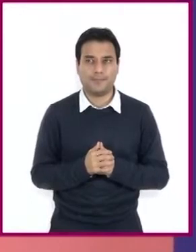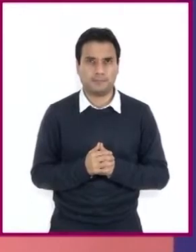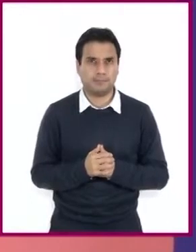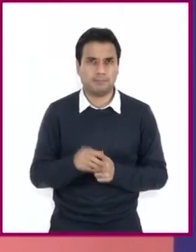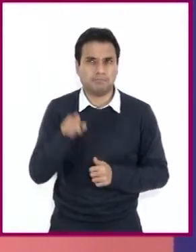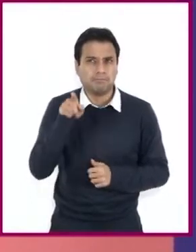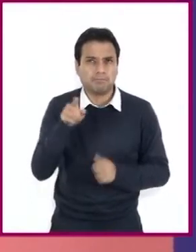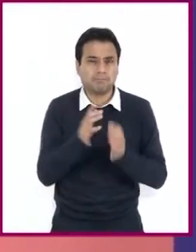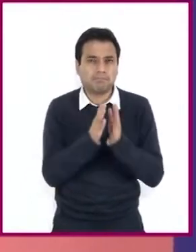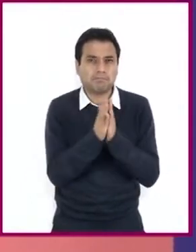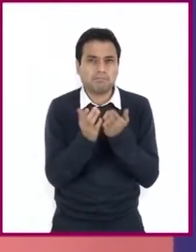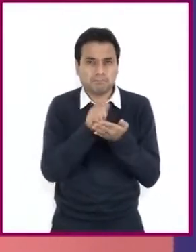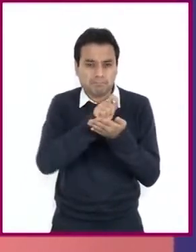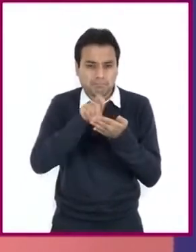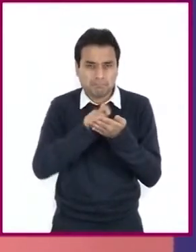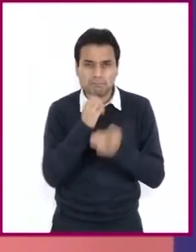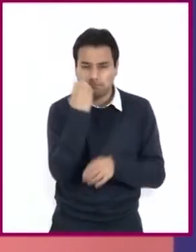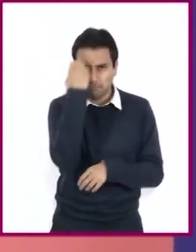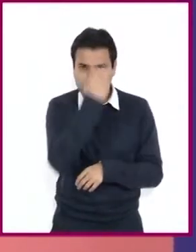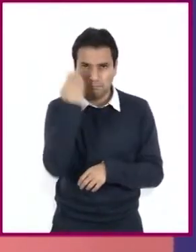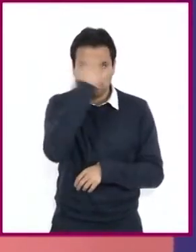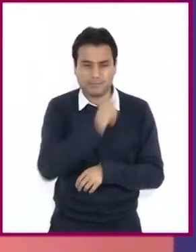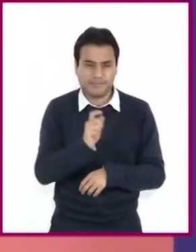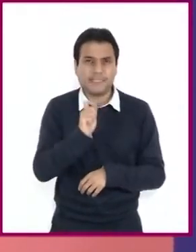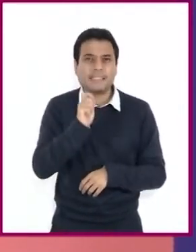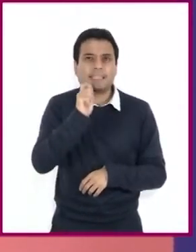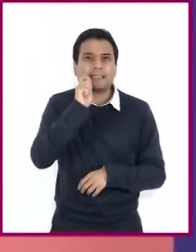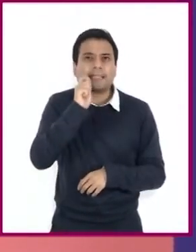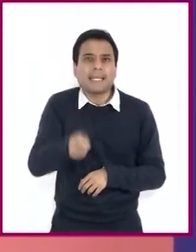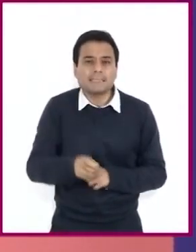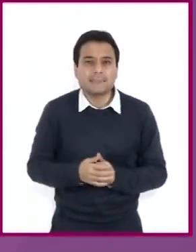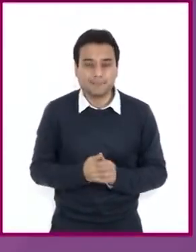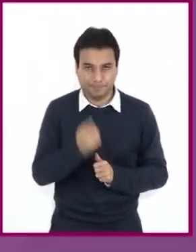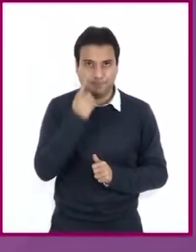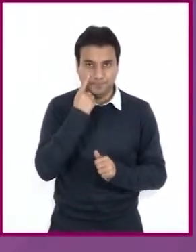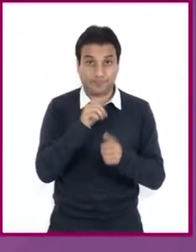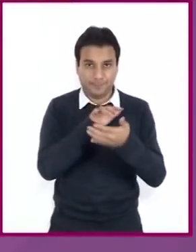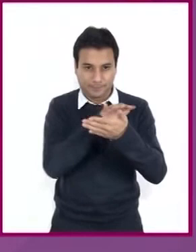las notas de observación del experimento que le dio el triunfo.